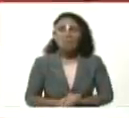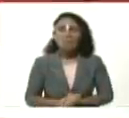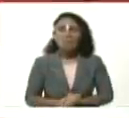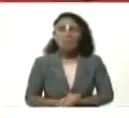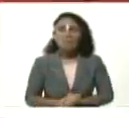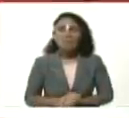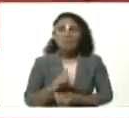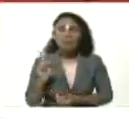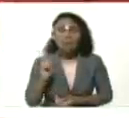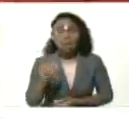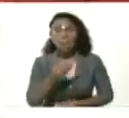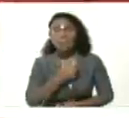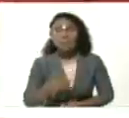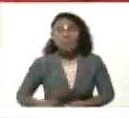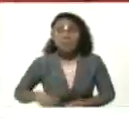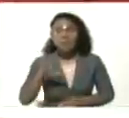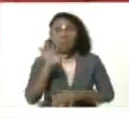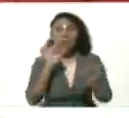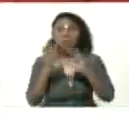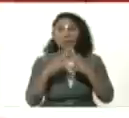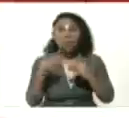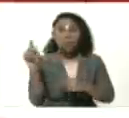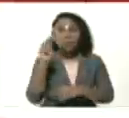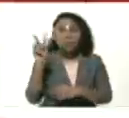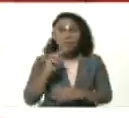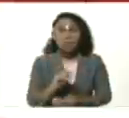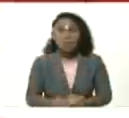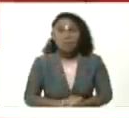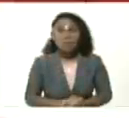Él es el presidente, electo por todos los venezolanos.